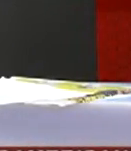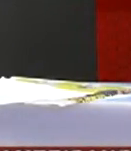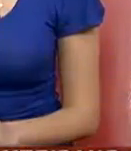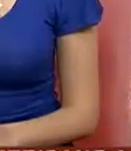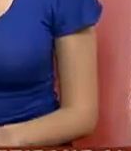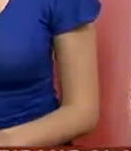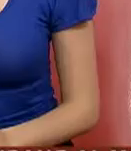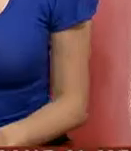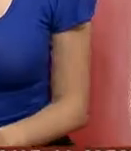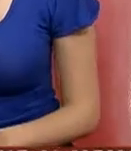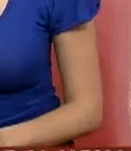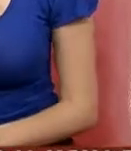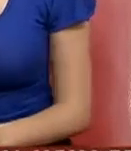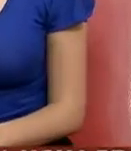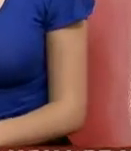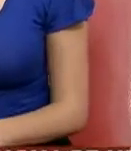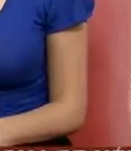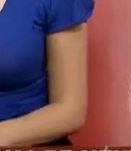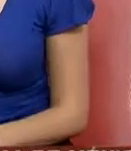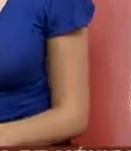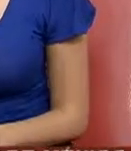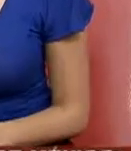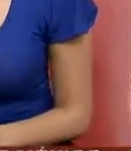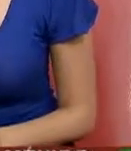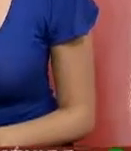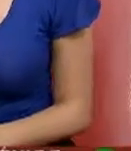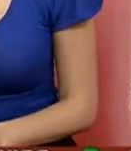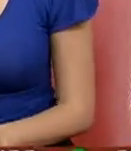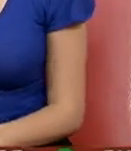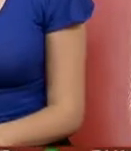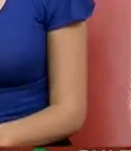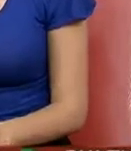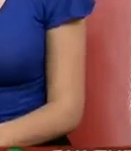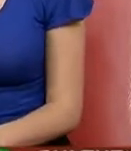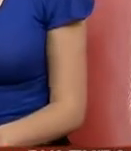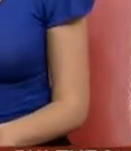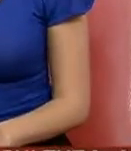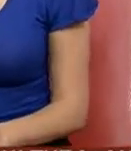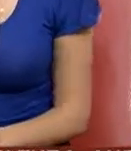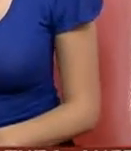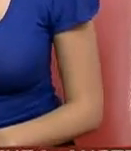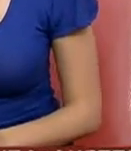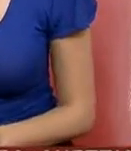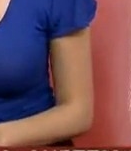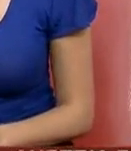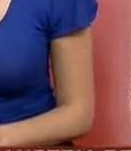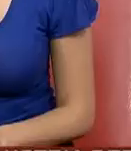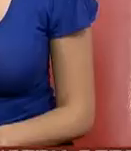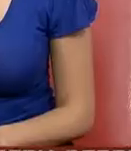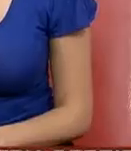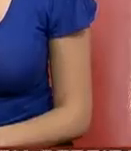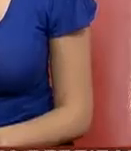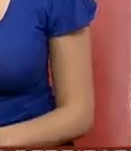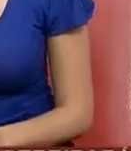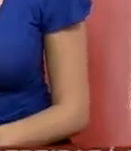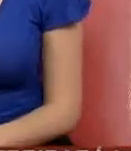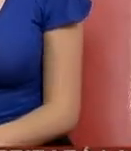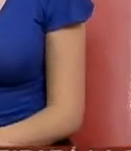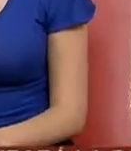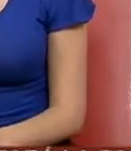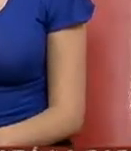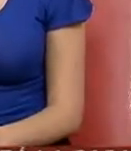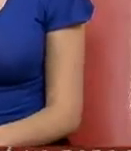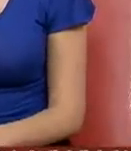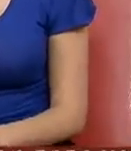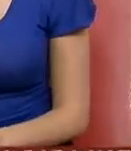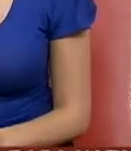ti. Muy buenos días, Pati, Omar, así es, como bien lo mencionas, nos estamos haciendo cada vez más virtuales y hoy que